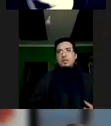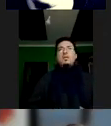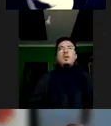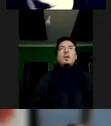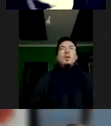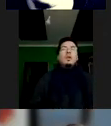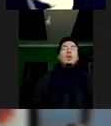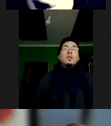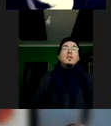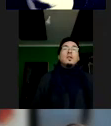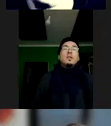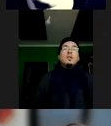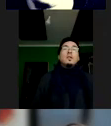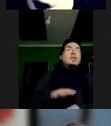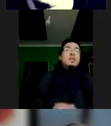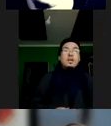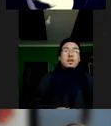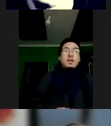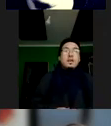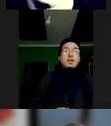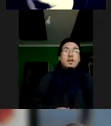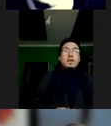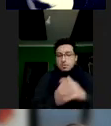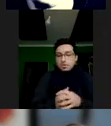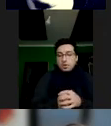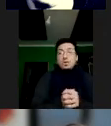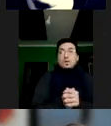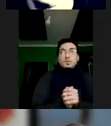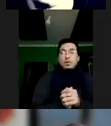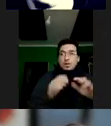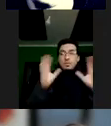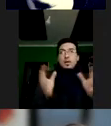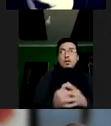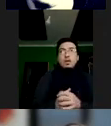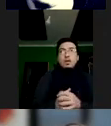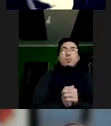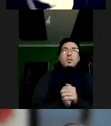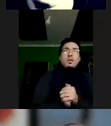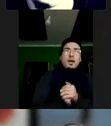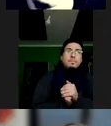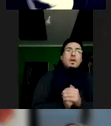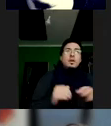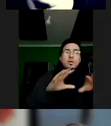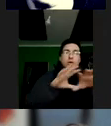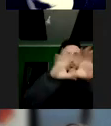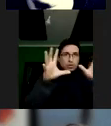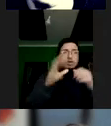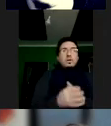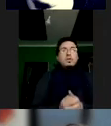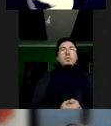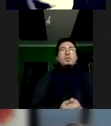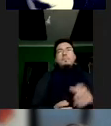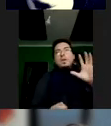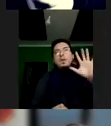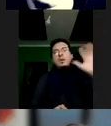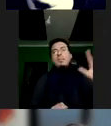primer semestre, que es la típica vista desde arriba. De hecho, ya les voy a mostrar algunos ejemplos, les voy a explicar de una manera un poco más detallada, pero se lo estoy nombrando